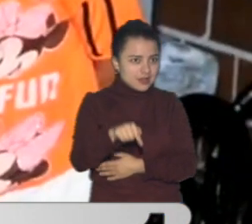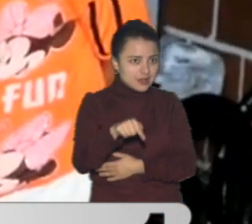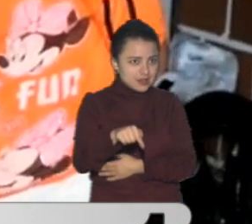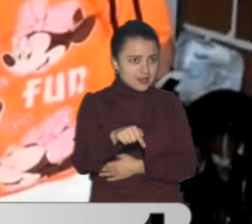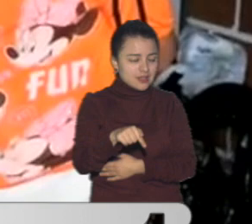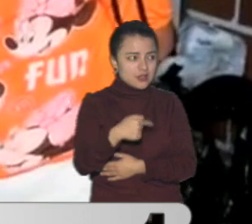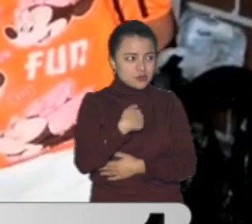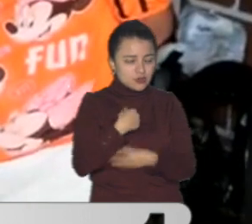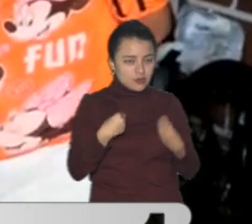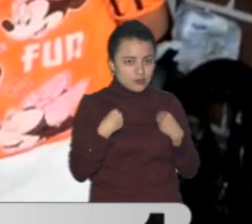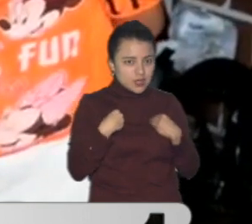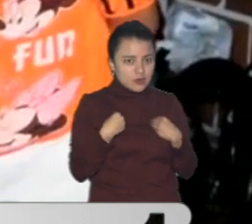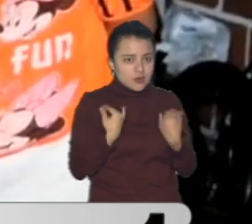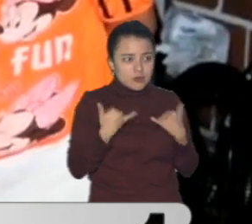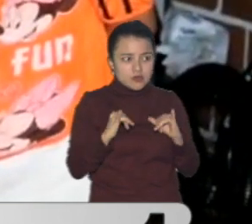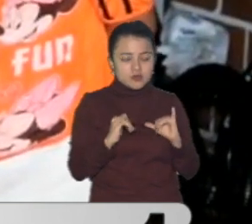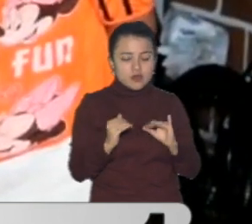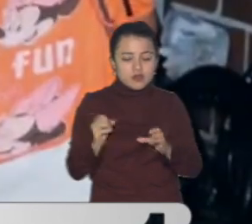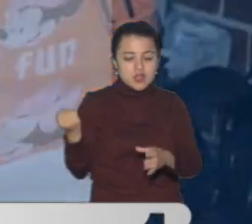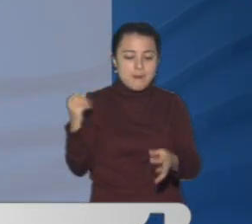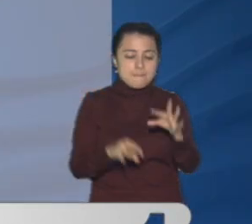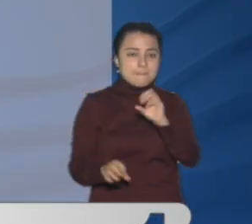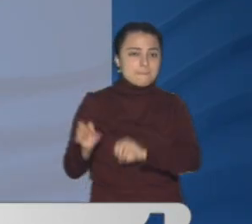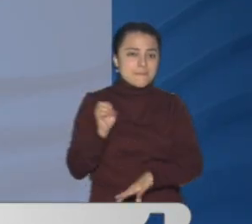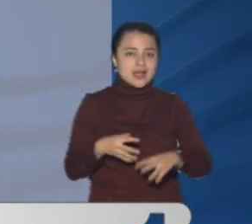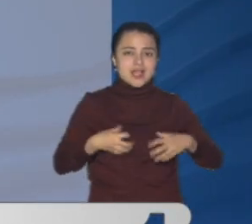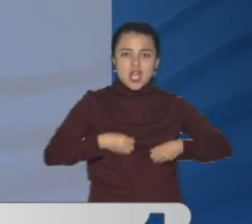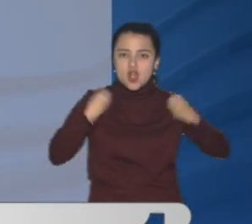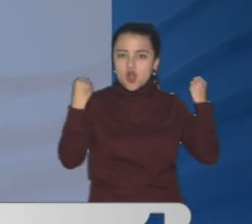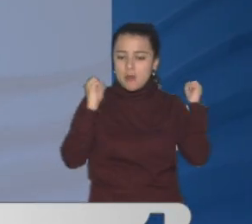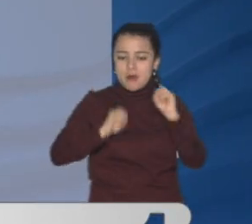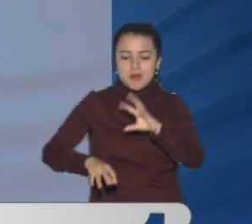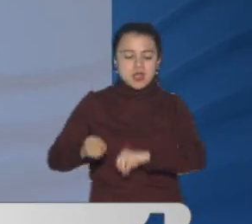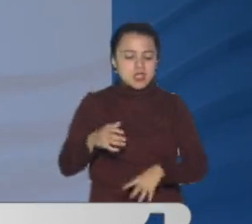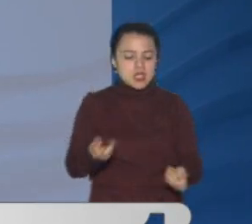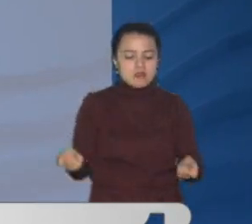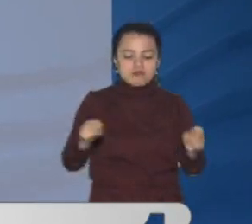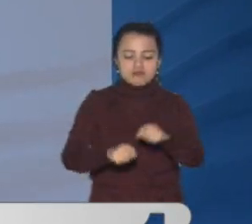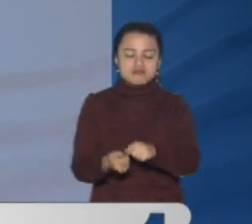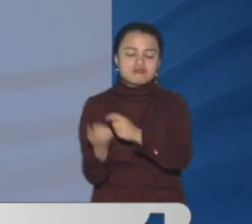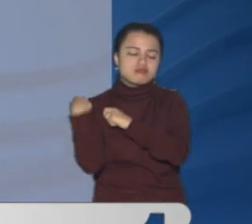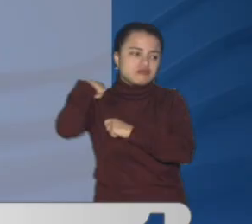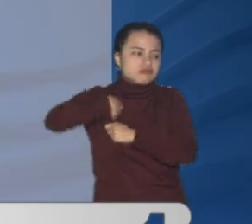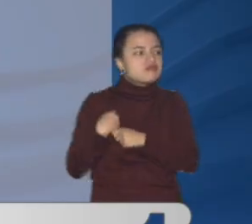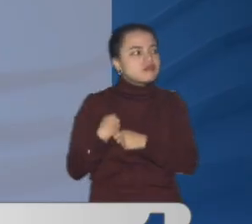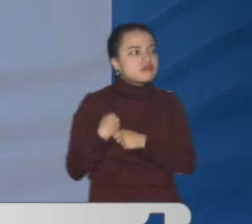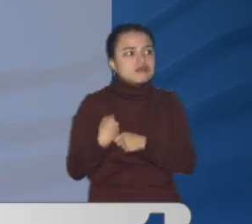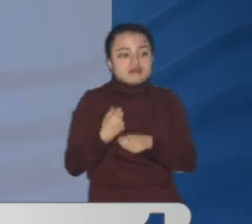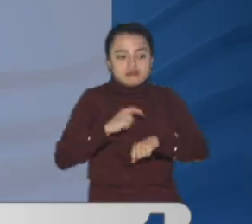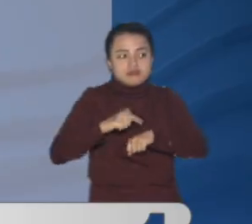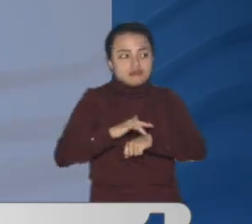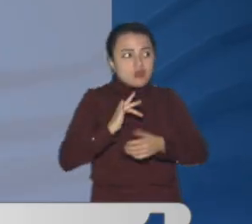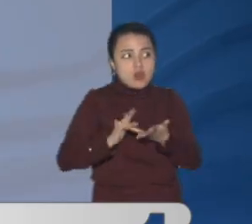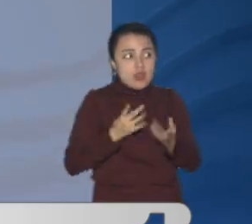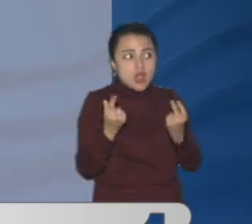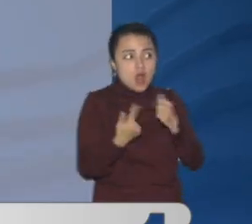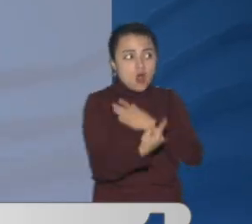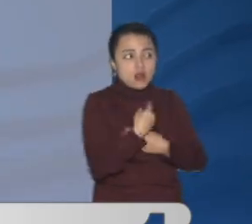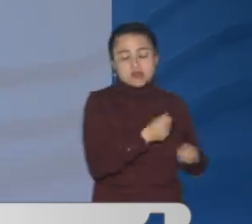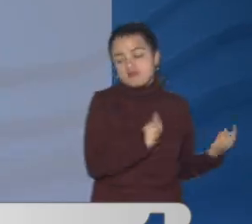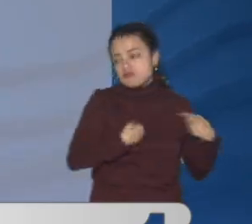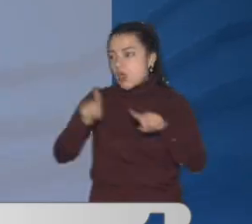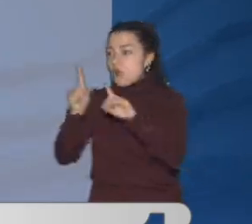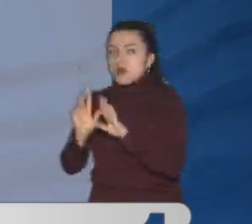ahí listo por si nos toca salir, a uno le va a pesar irse, dejar su casa. De acuerdo con el último reporte que entregan los organismos de socorro, las